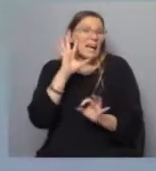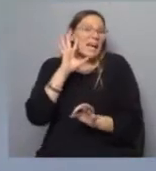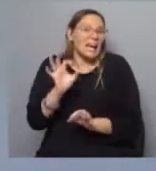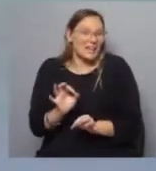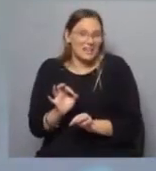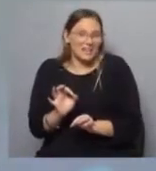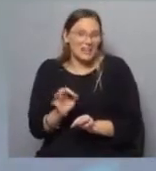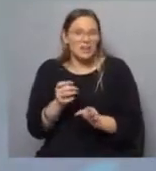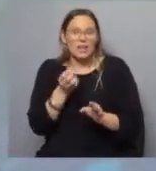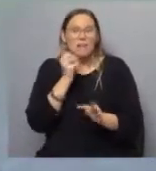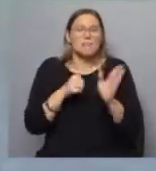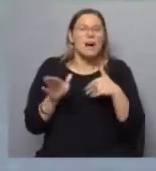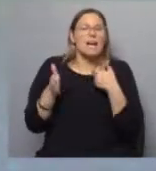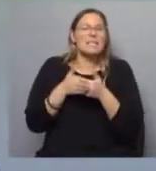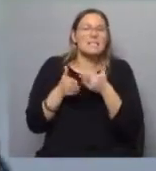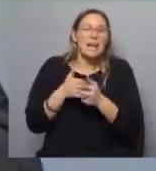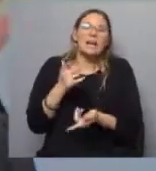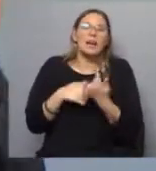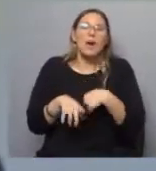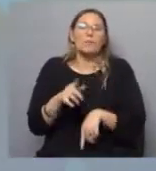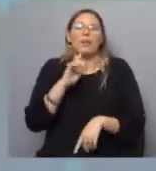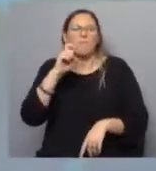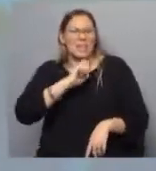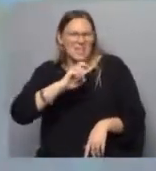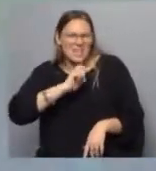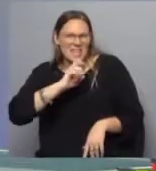Creo que soy el que anduve más cerca, pero...